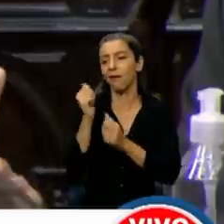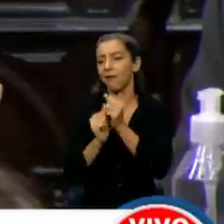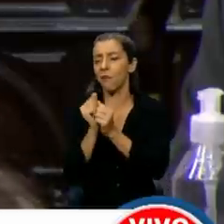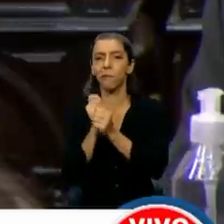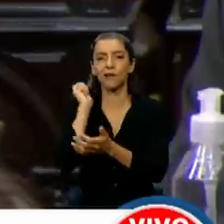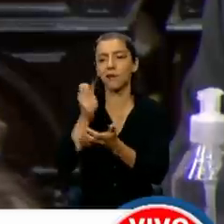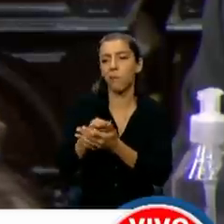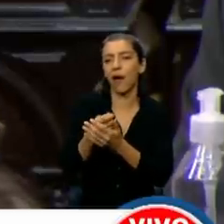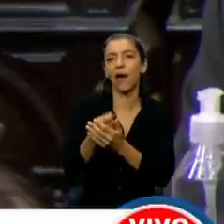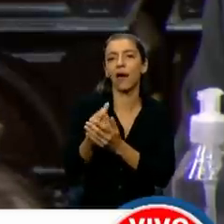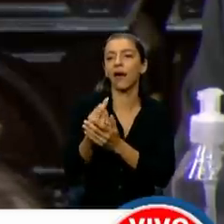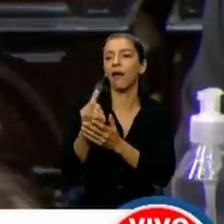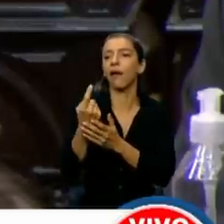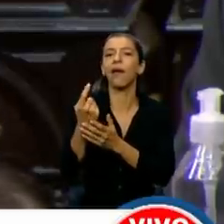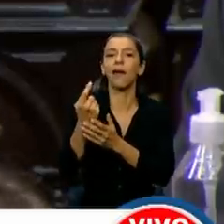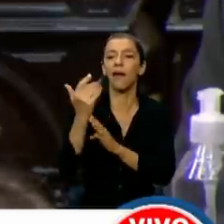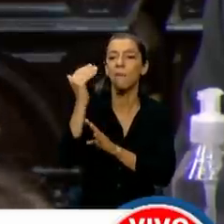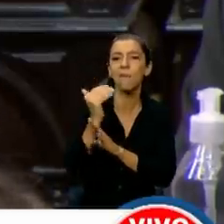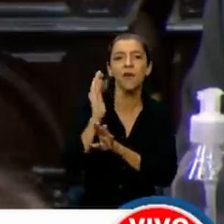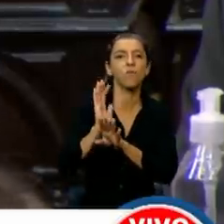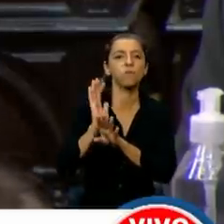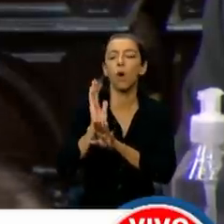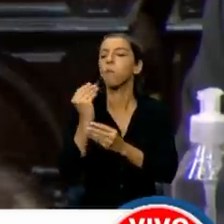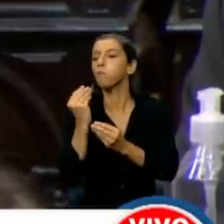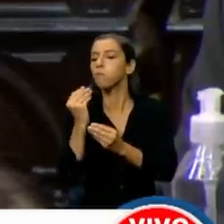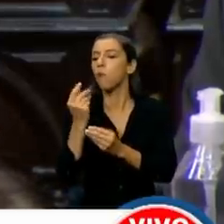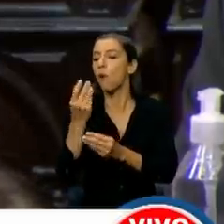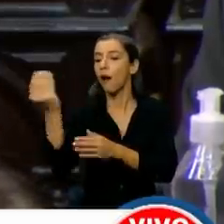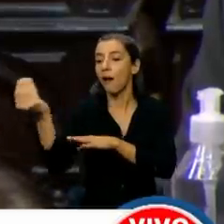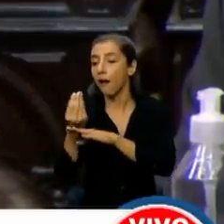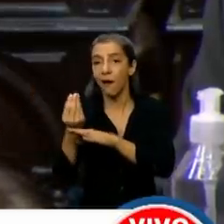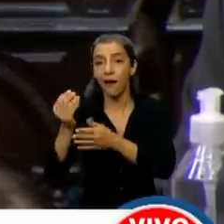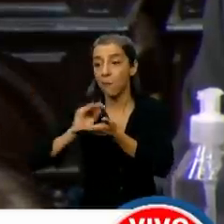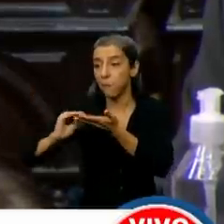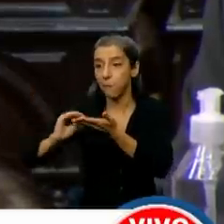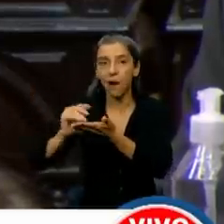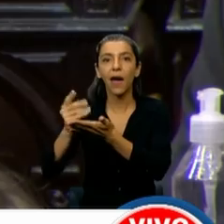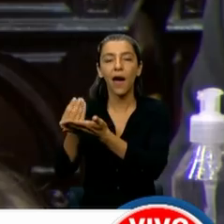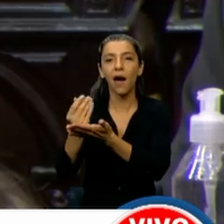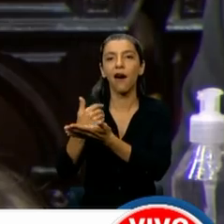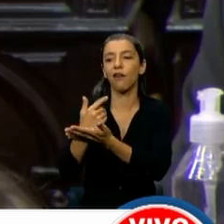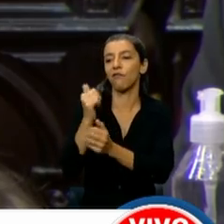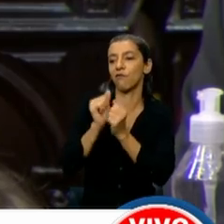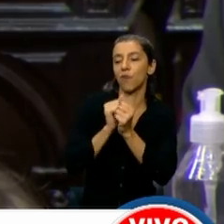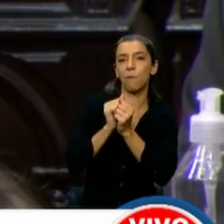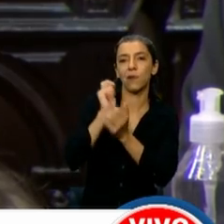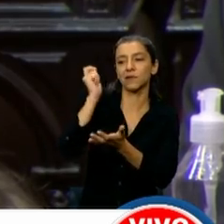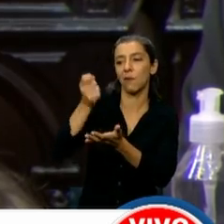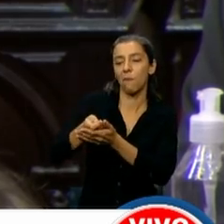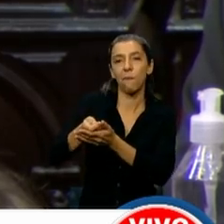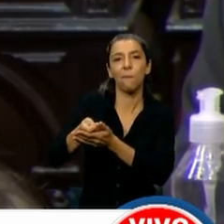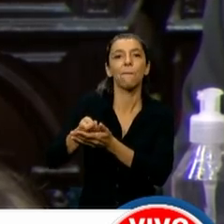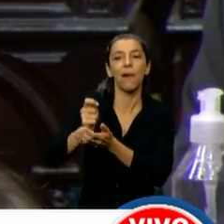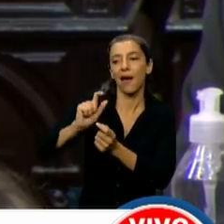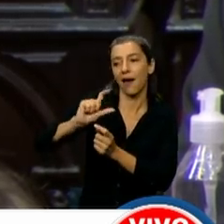y con esto un paréntesis presidente no son un tributo no tienen naturaleza impositiva las cargas sociales a un salario diferido del